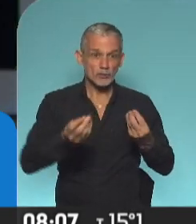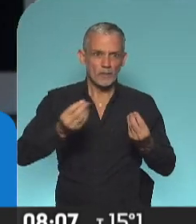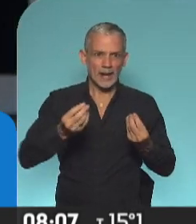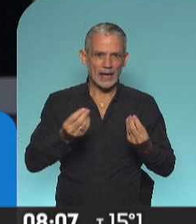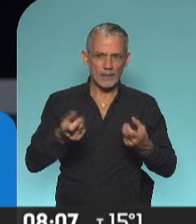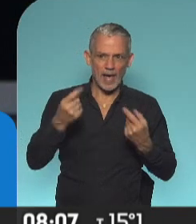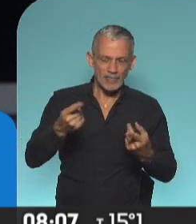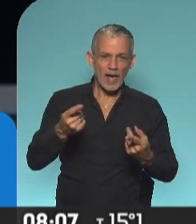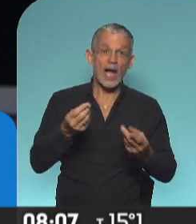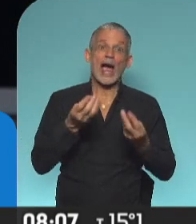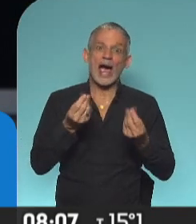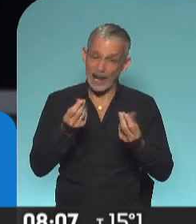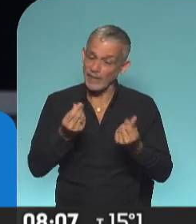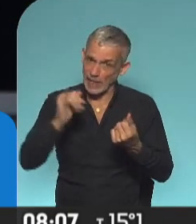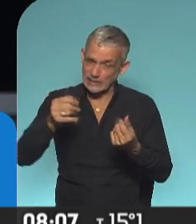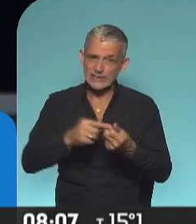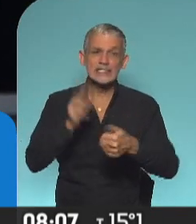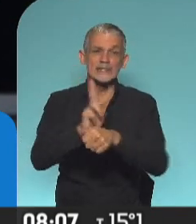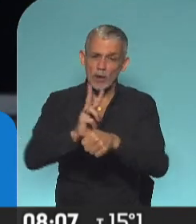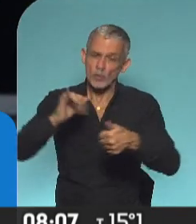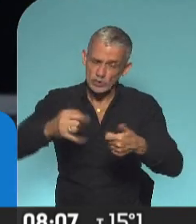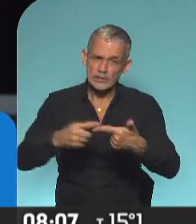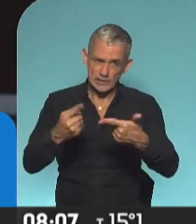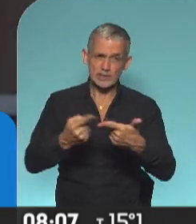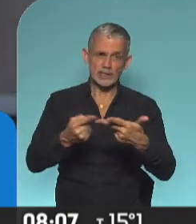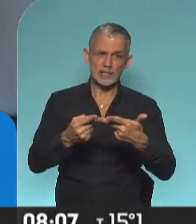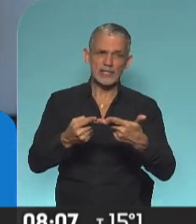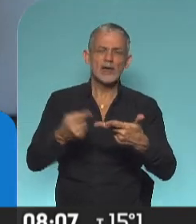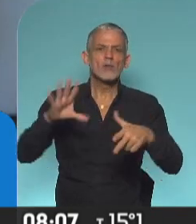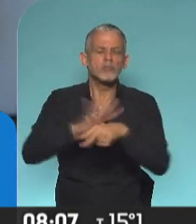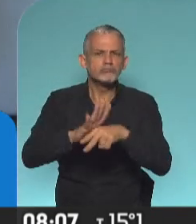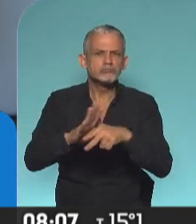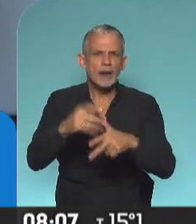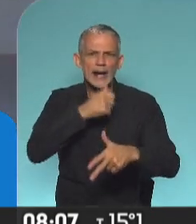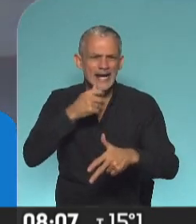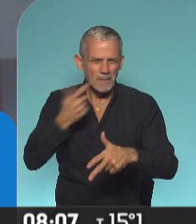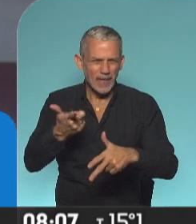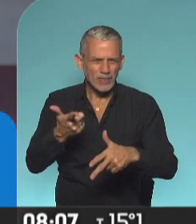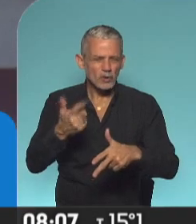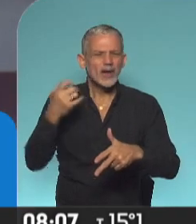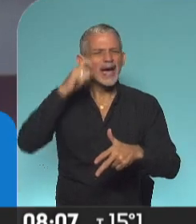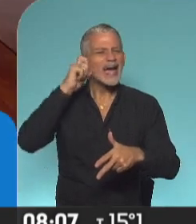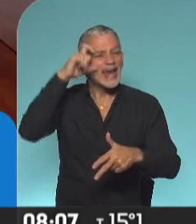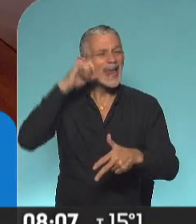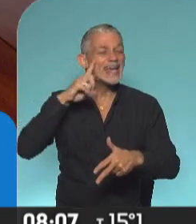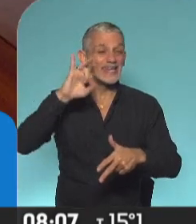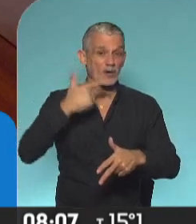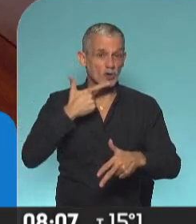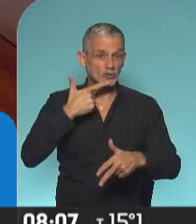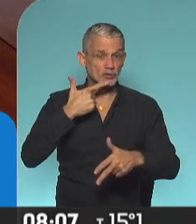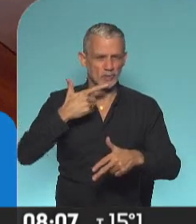que sean de calidad, seguros y absolutamente eficaces, ¿sí? Cuando hablamos de medicamentos genéricos para la